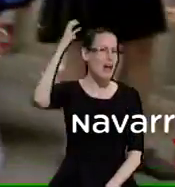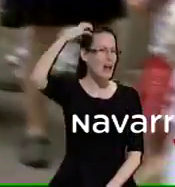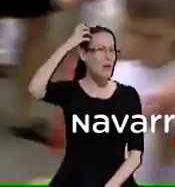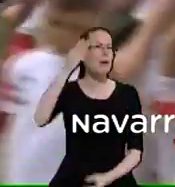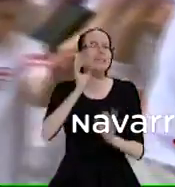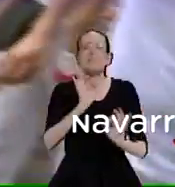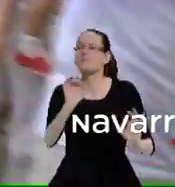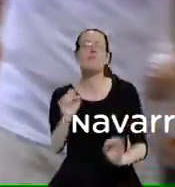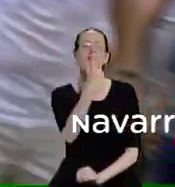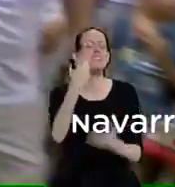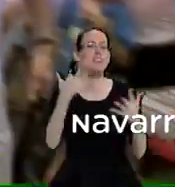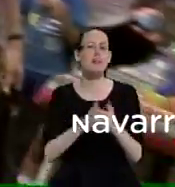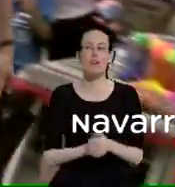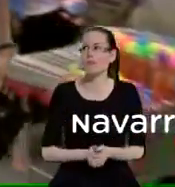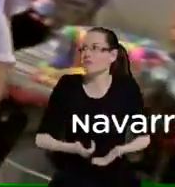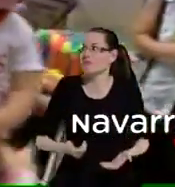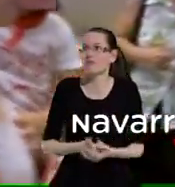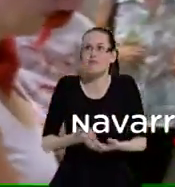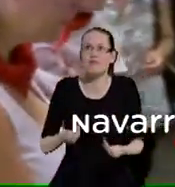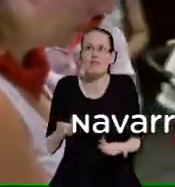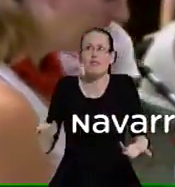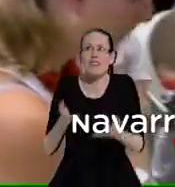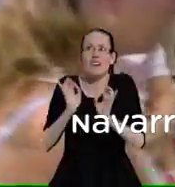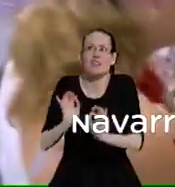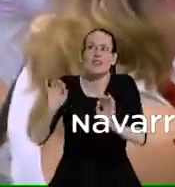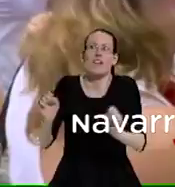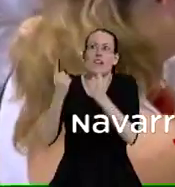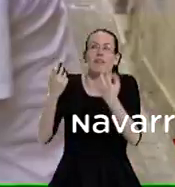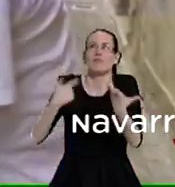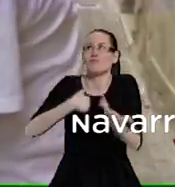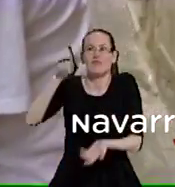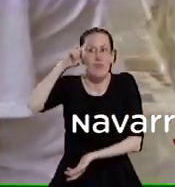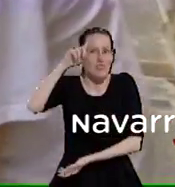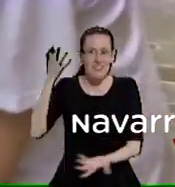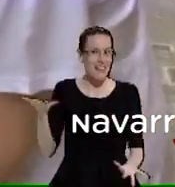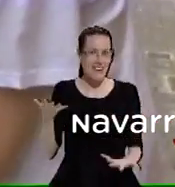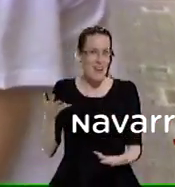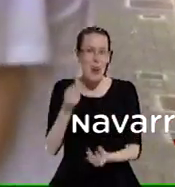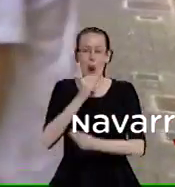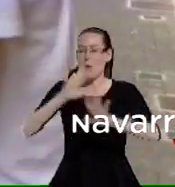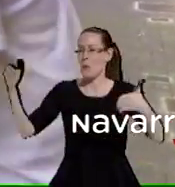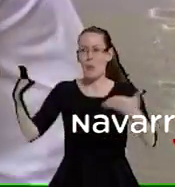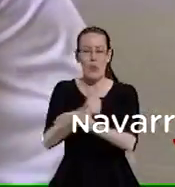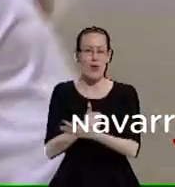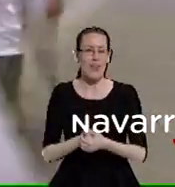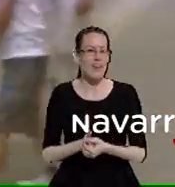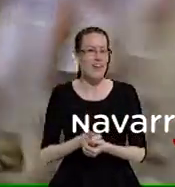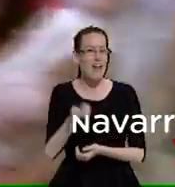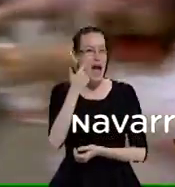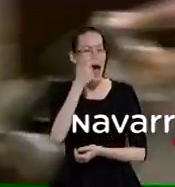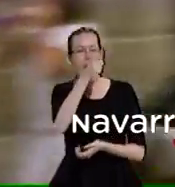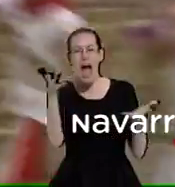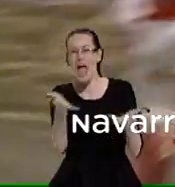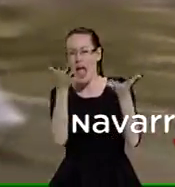más especial, es que fiestas es lo más, o sea, que no puedo decir lo que... A ver, que te están animando